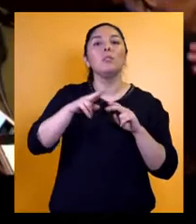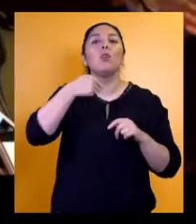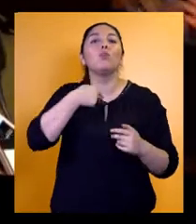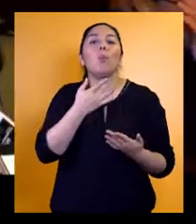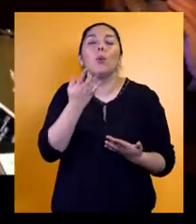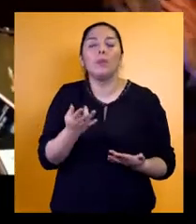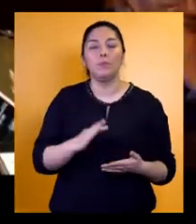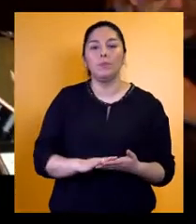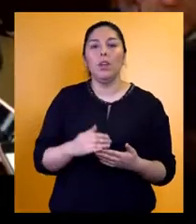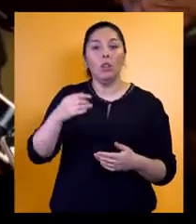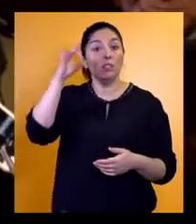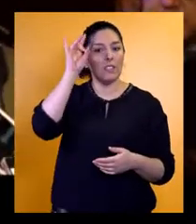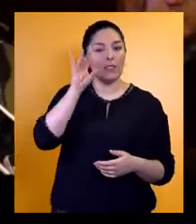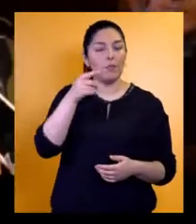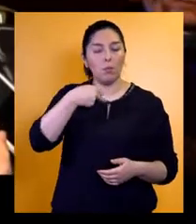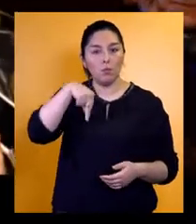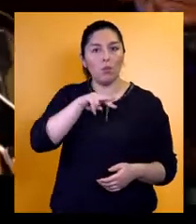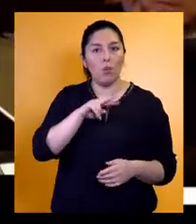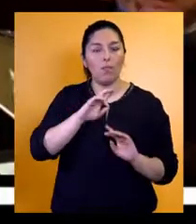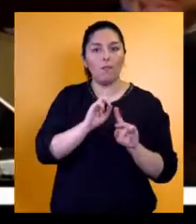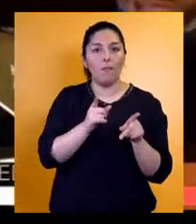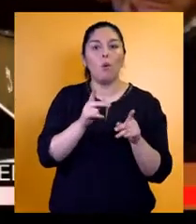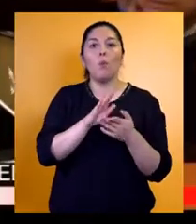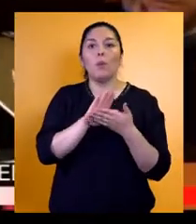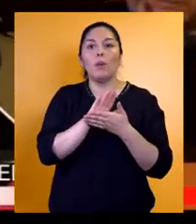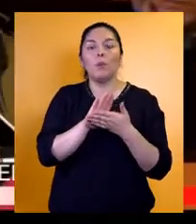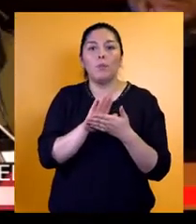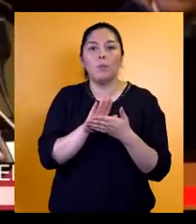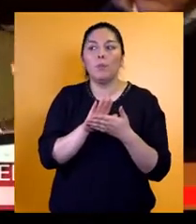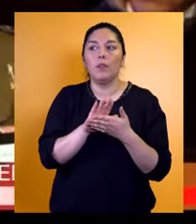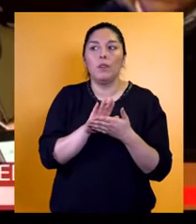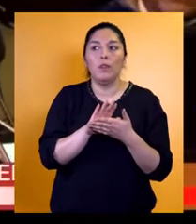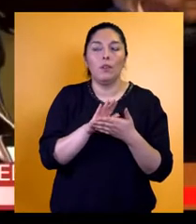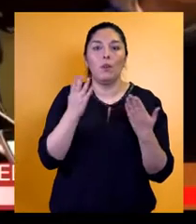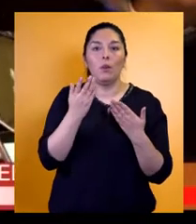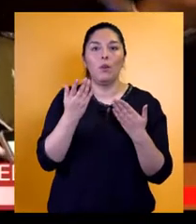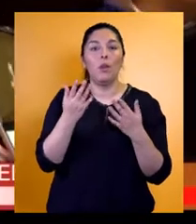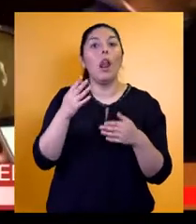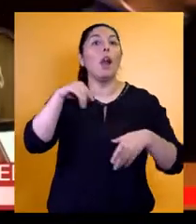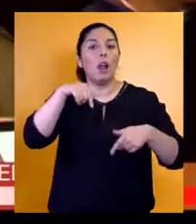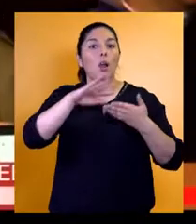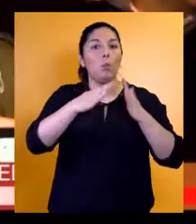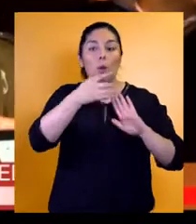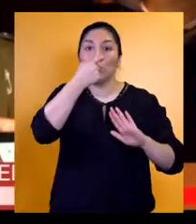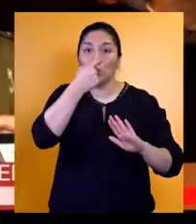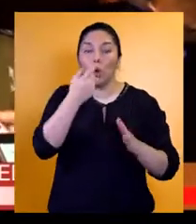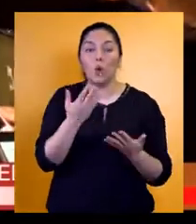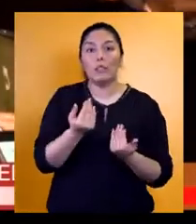Poder garantizar y poderles brindar mayor seguridad a los vecinos de la comuna de Osorno,